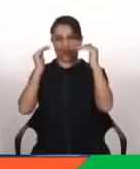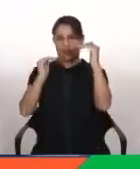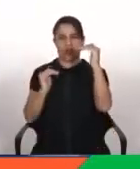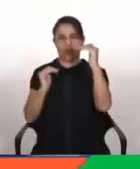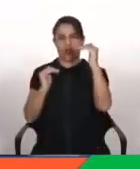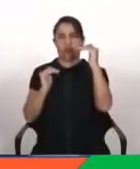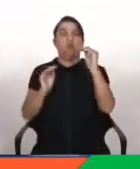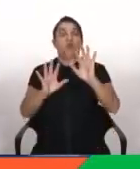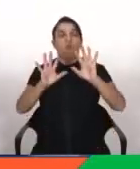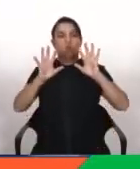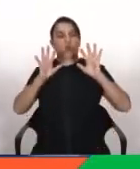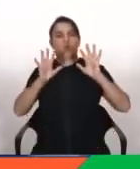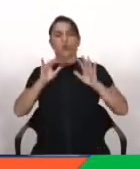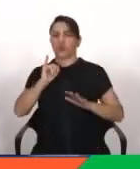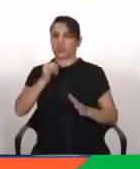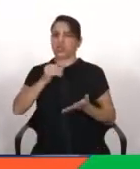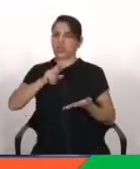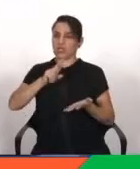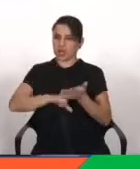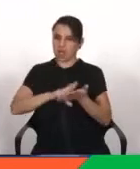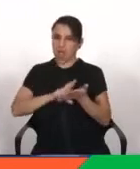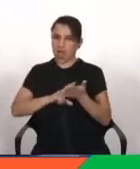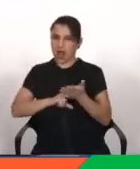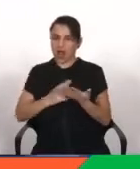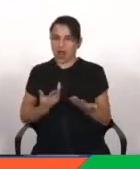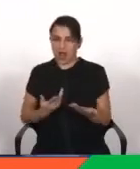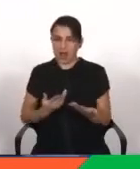estas cosas sí son reales, pasan.